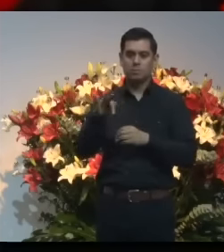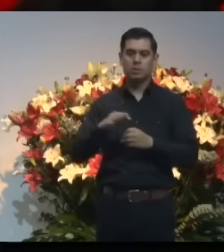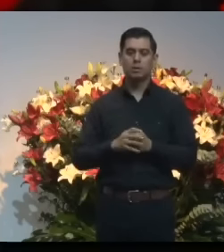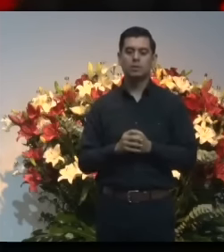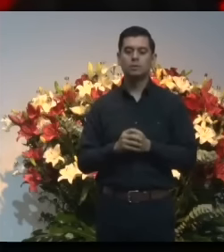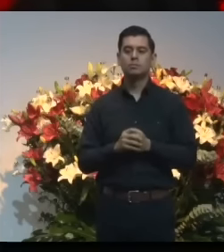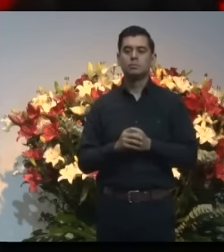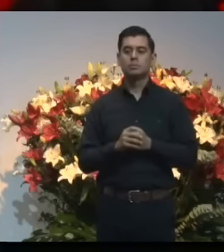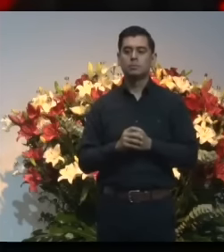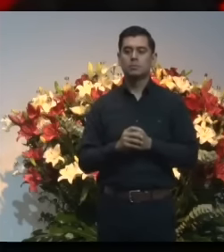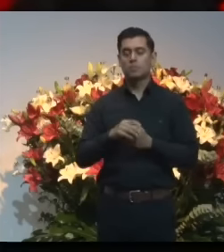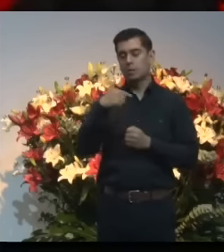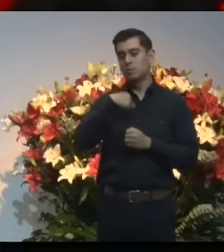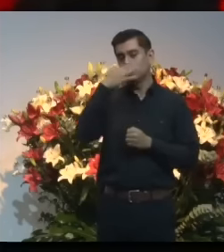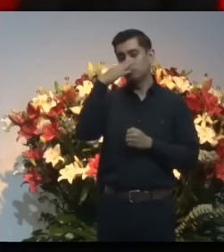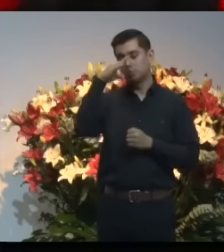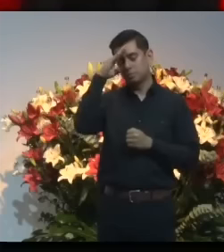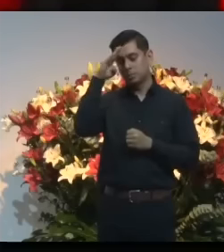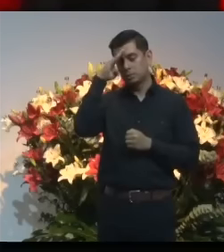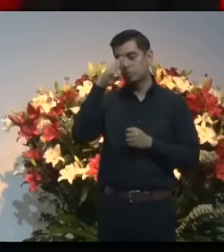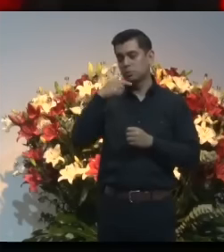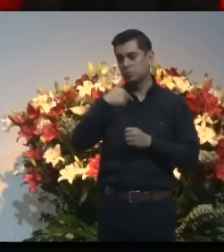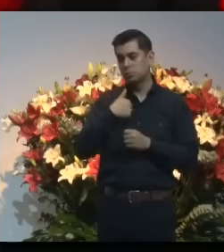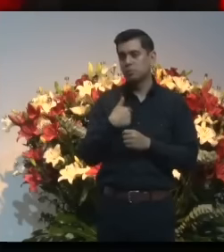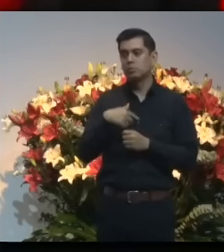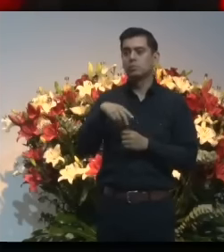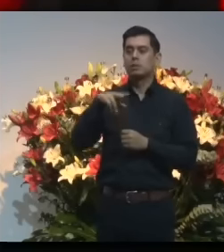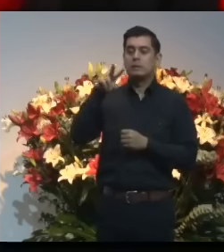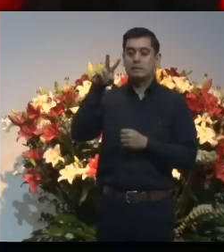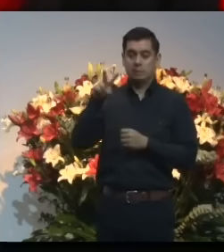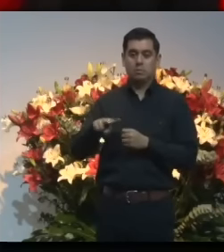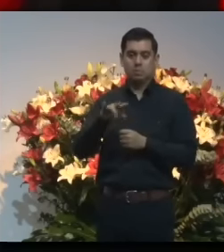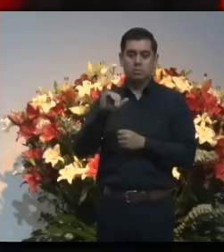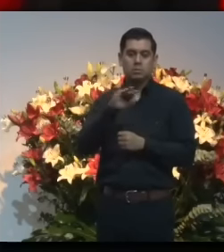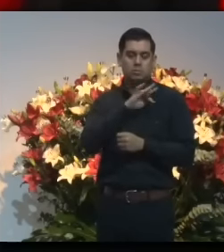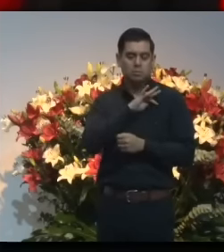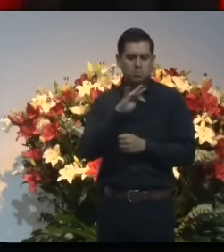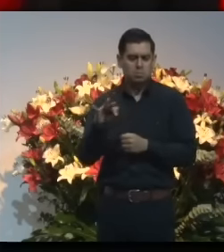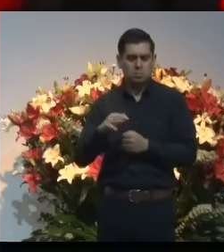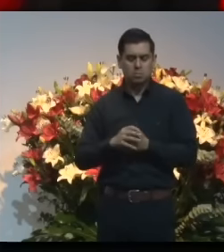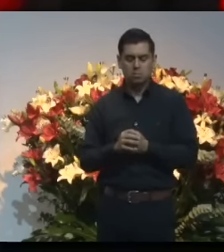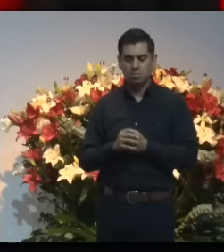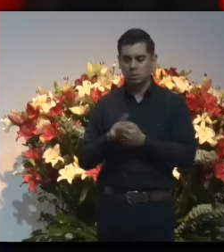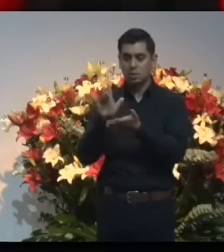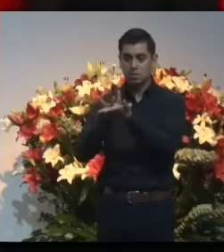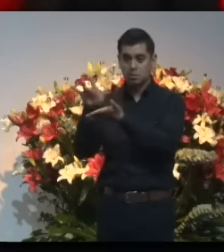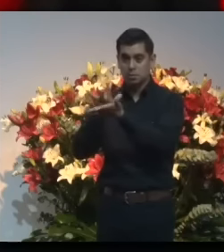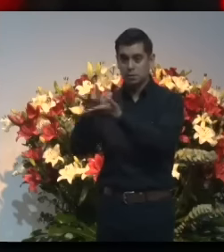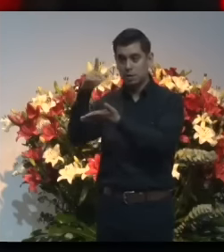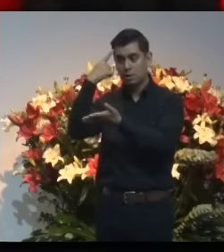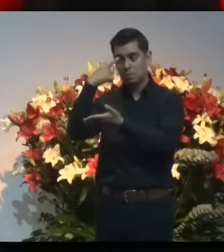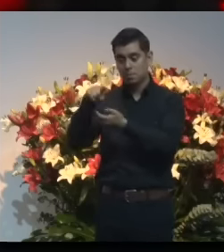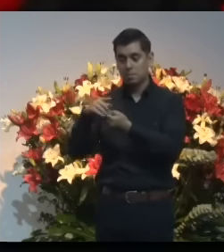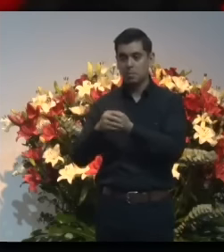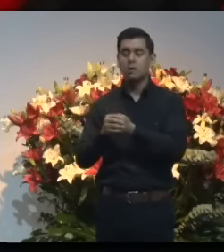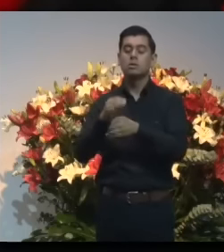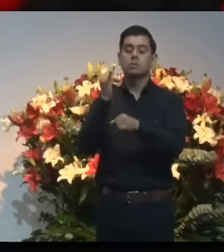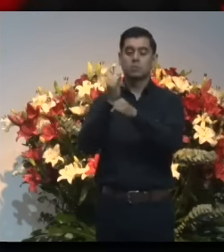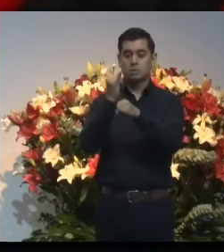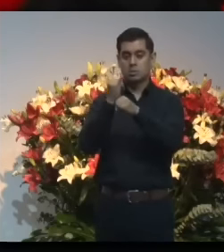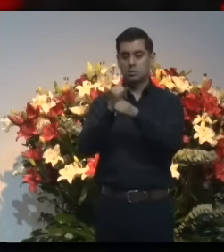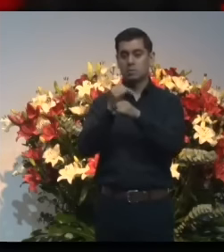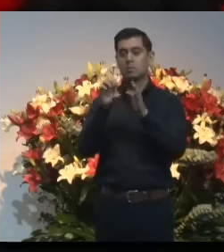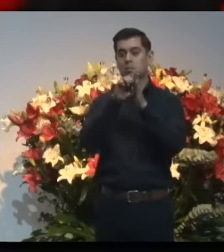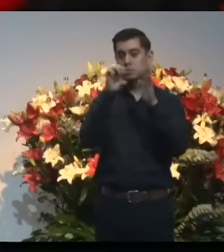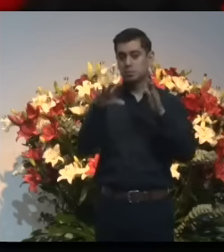en poner hardware, y yo soy más de subsidiar el consumo. Por eso, cuando la iniciativa privada